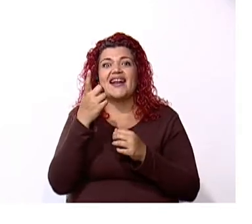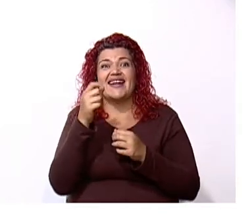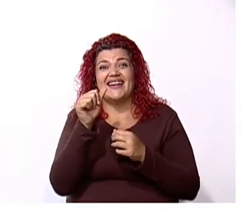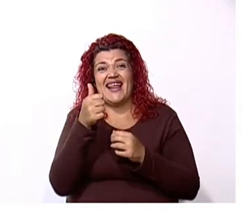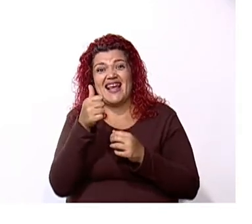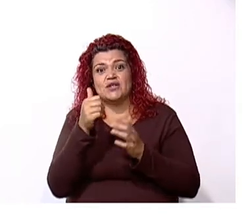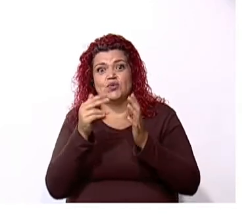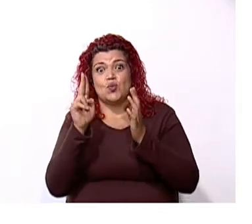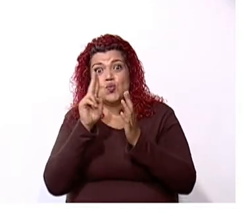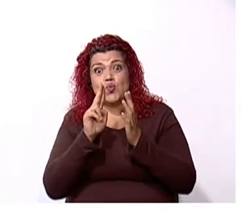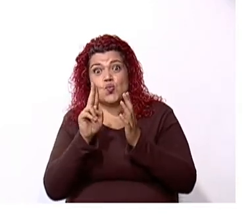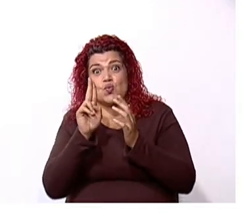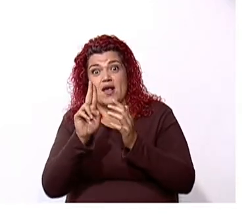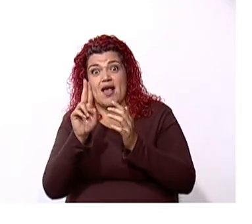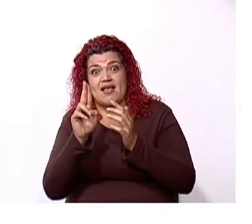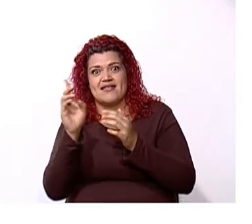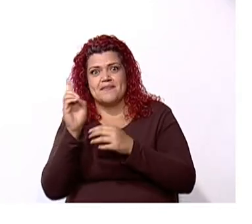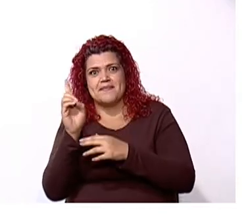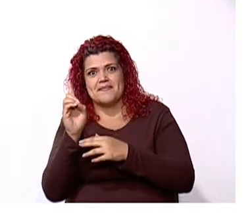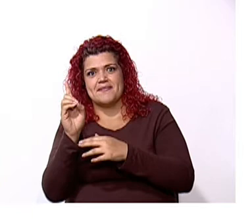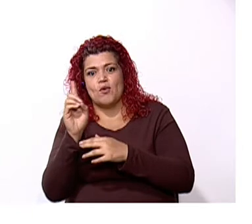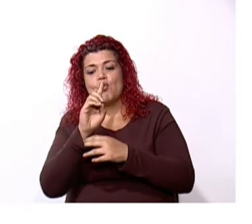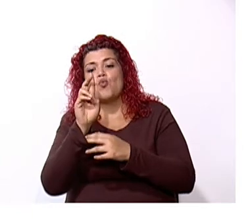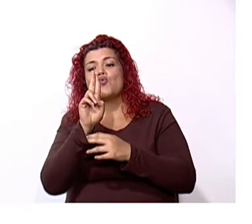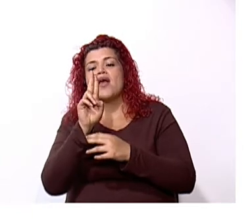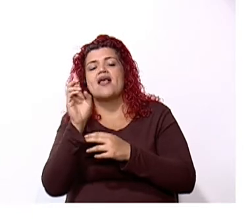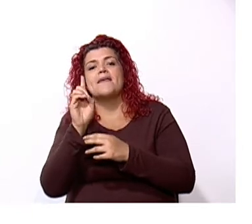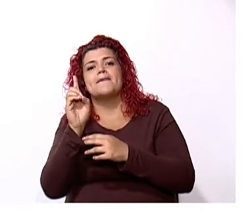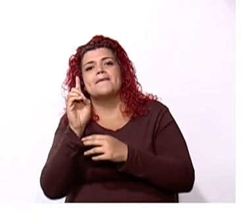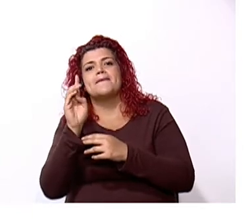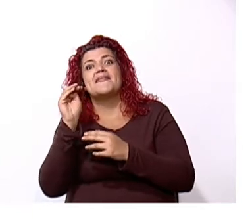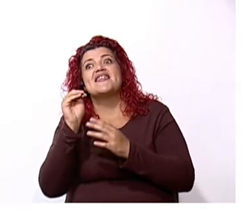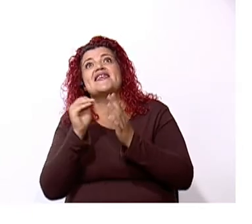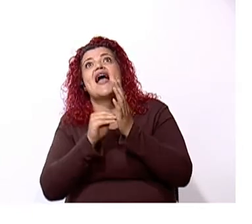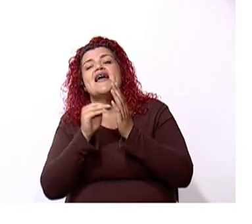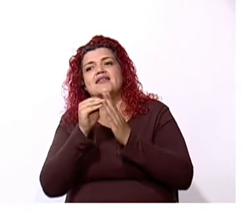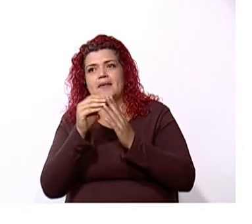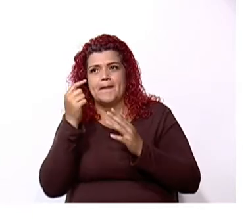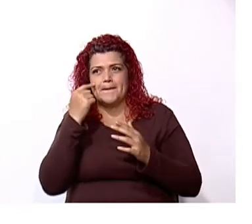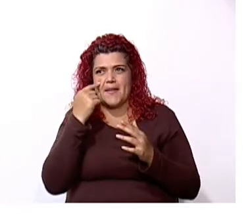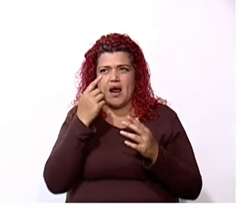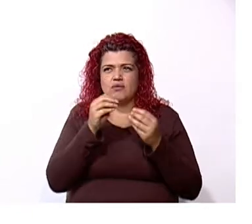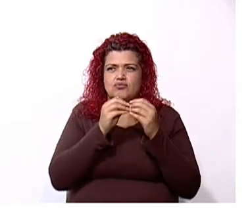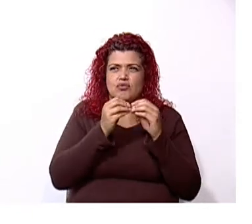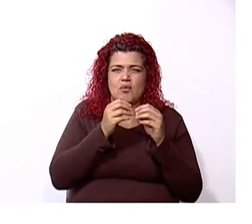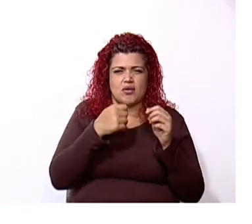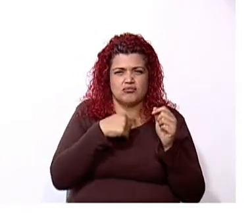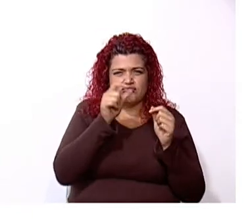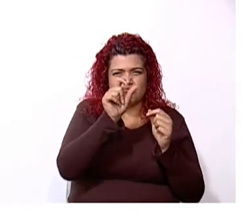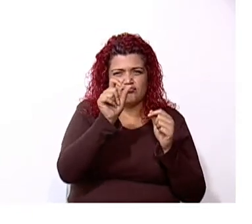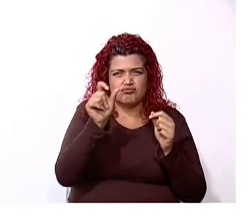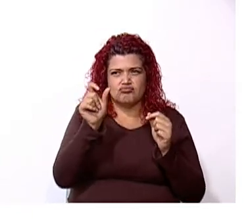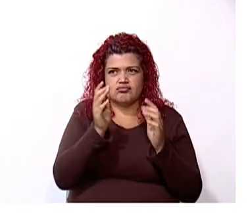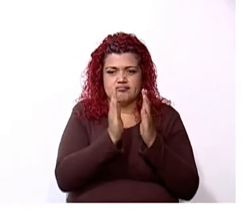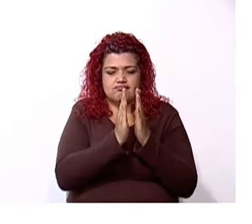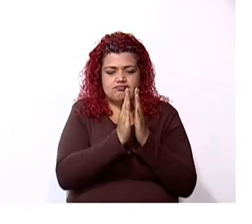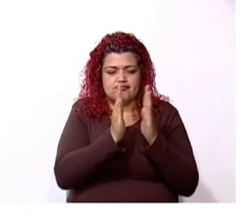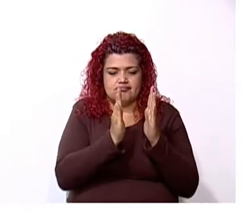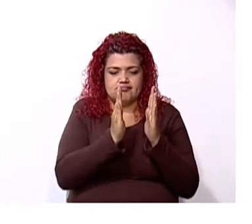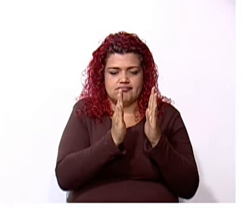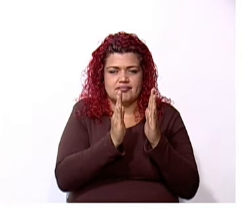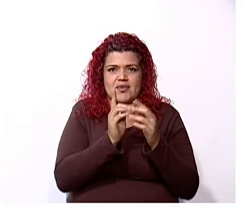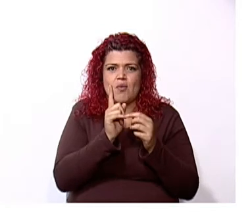Debemos tener presente que siempre que se escribe un número que tenga unidades de millar, se deja un espacio